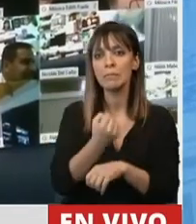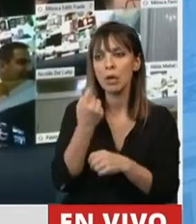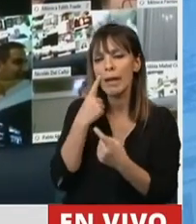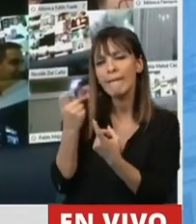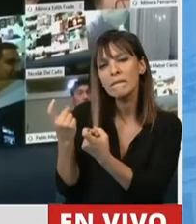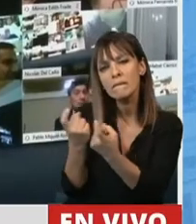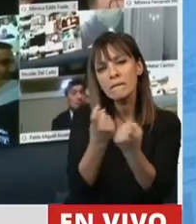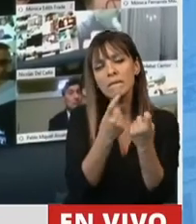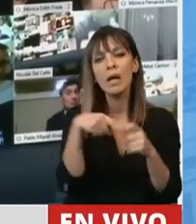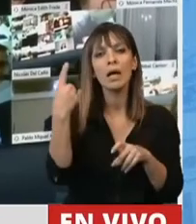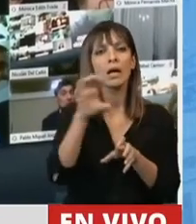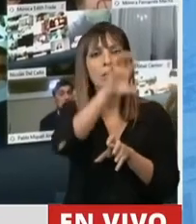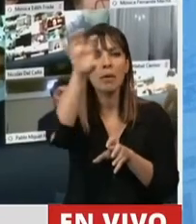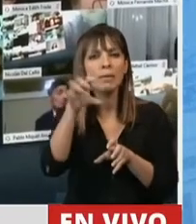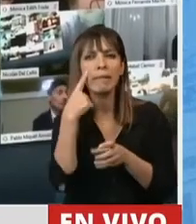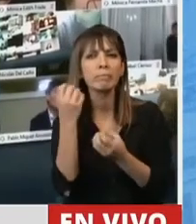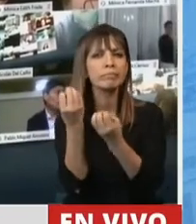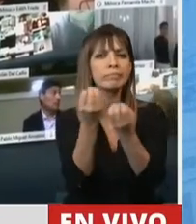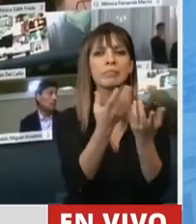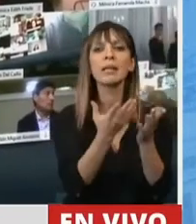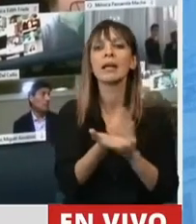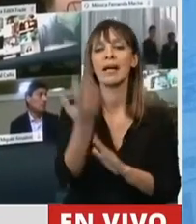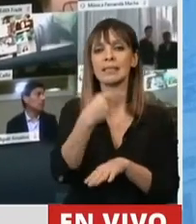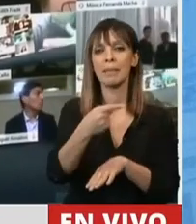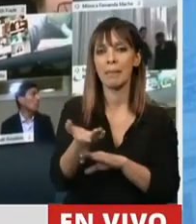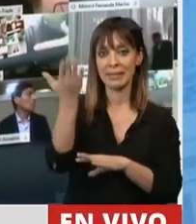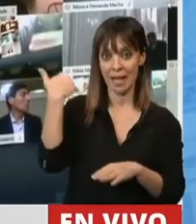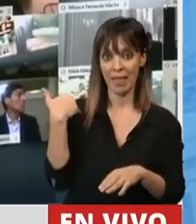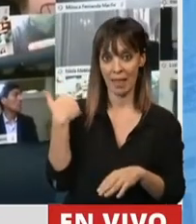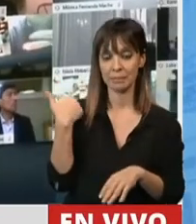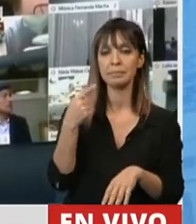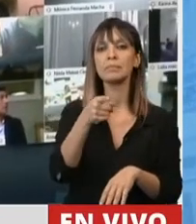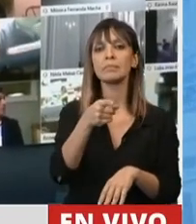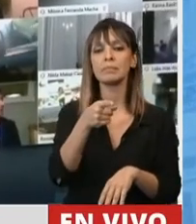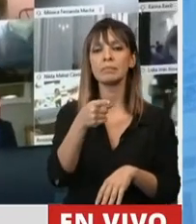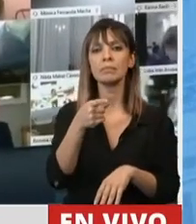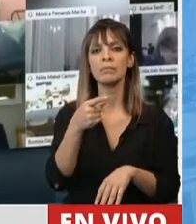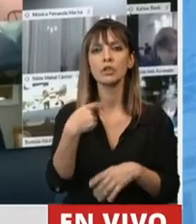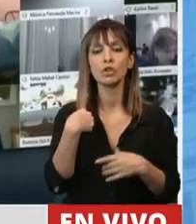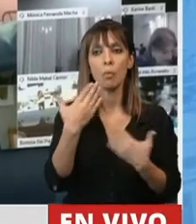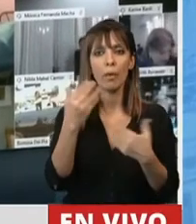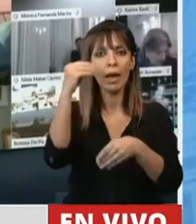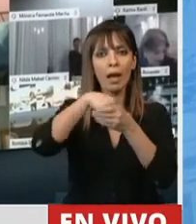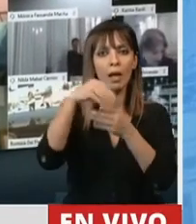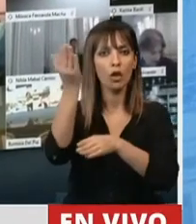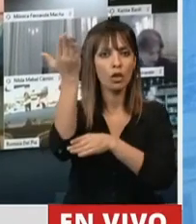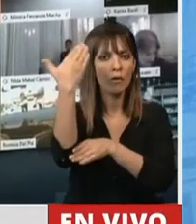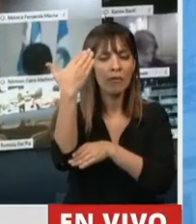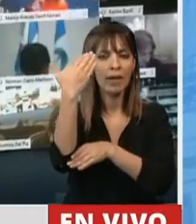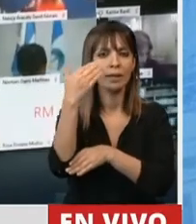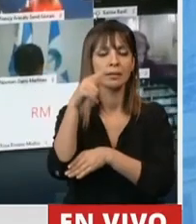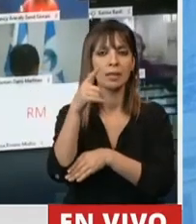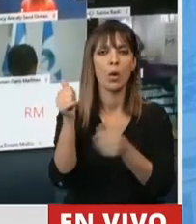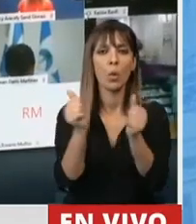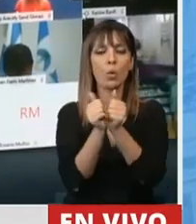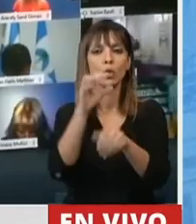van teniendo otras provincias. La semana pasada tuve la oportunidad de participar de una conferencia con un médico muy